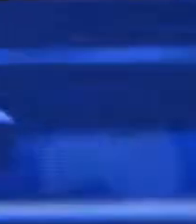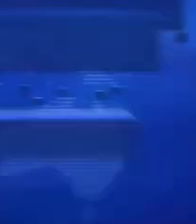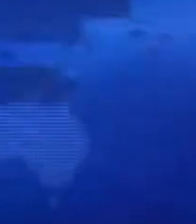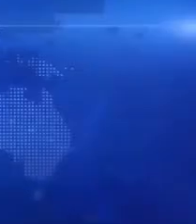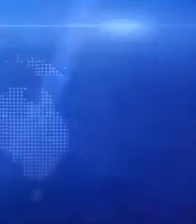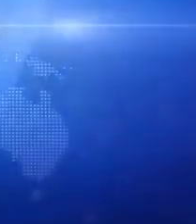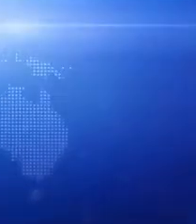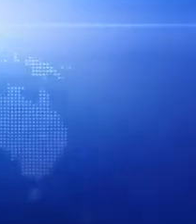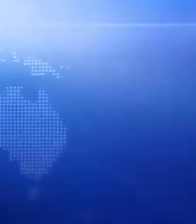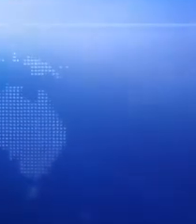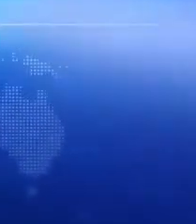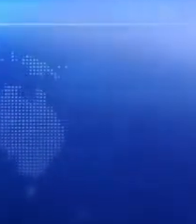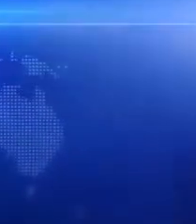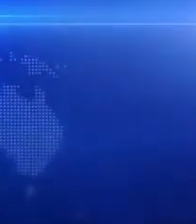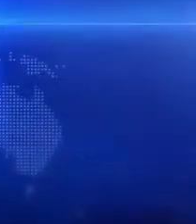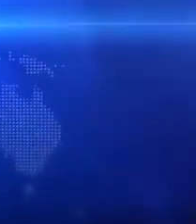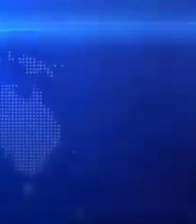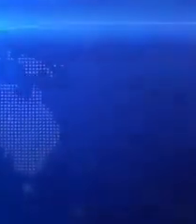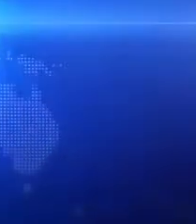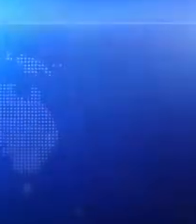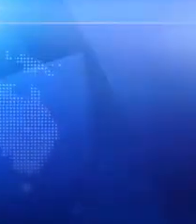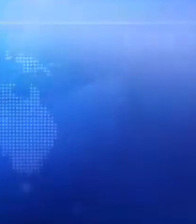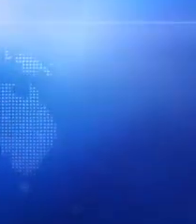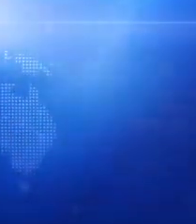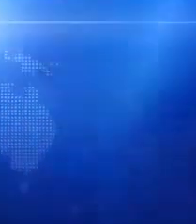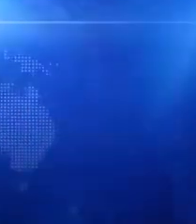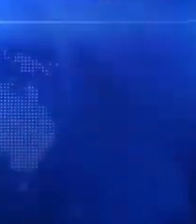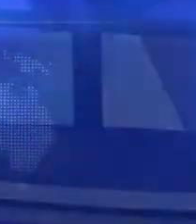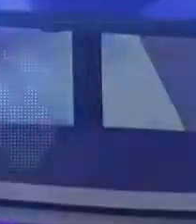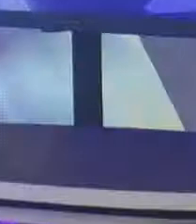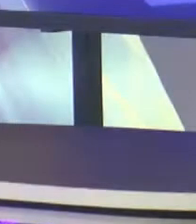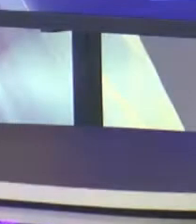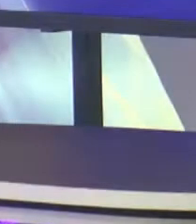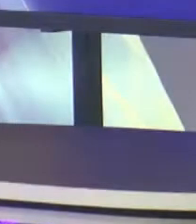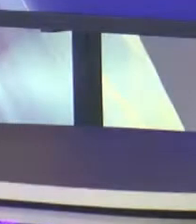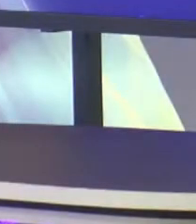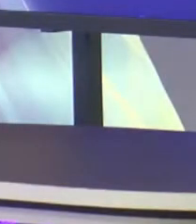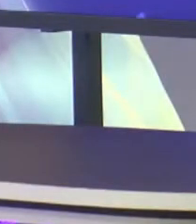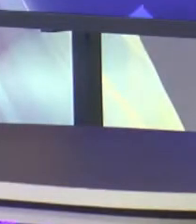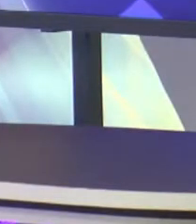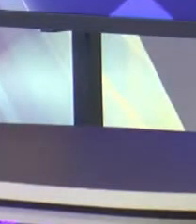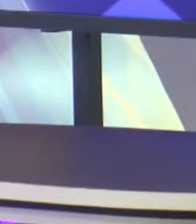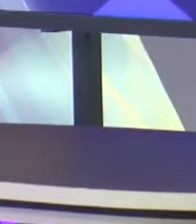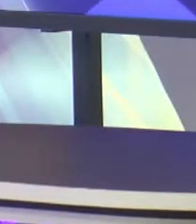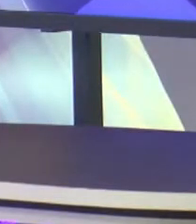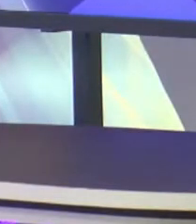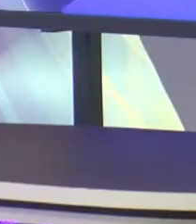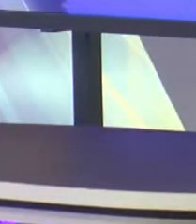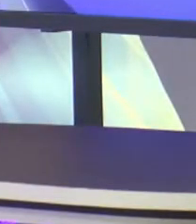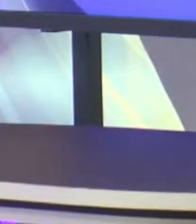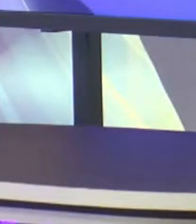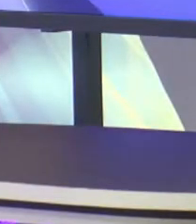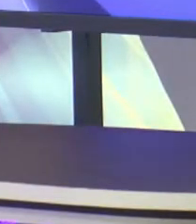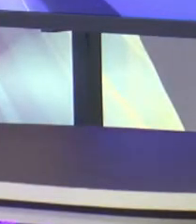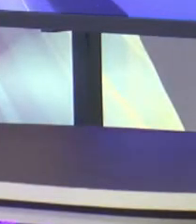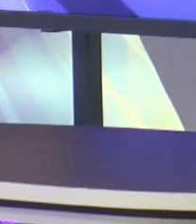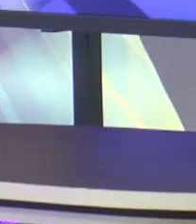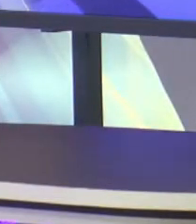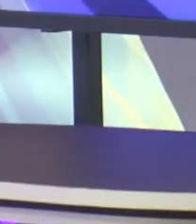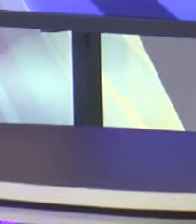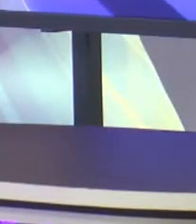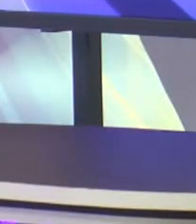Gracias Gracias por continuar con nosotros. Tenemos más